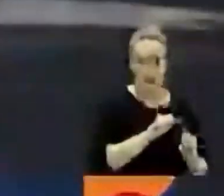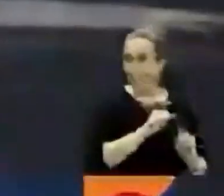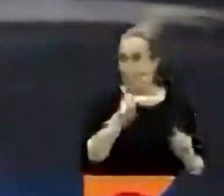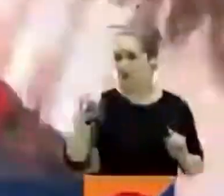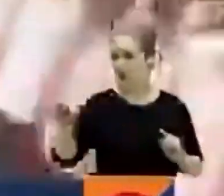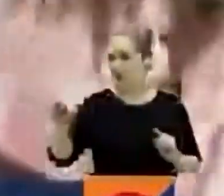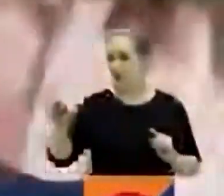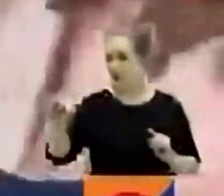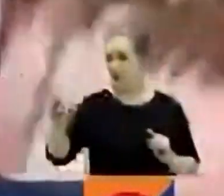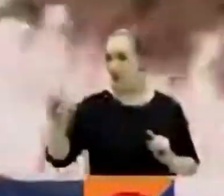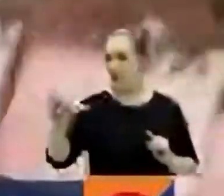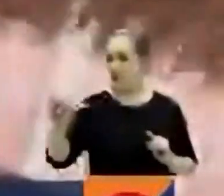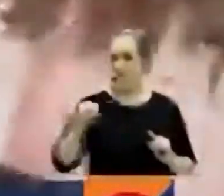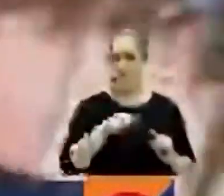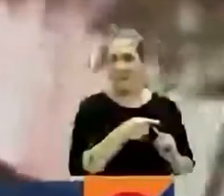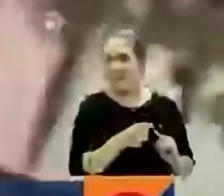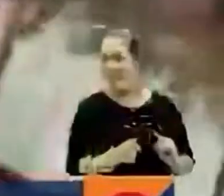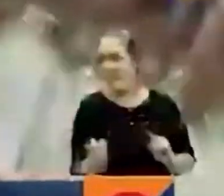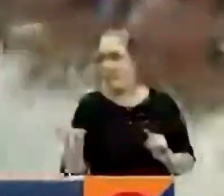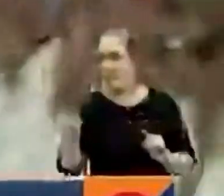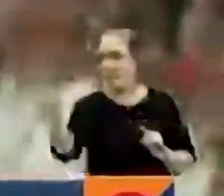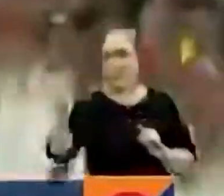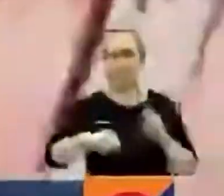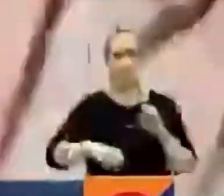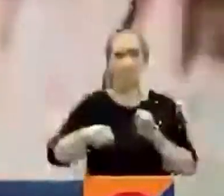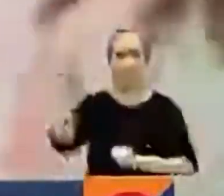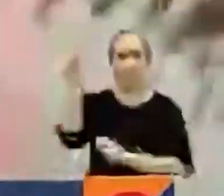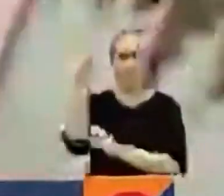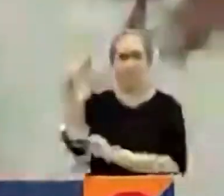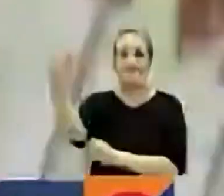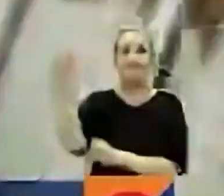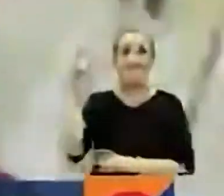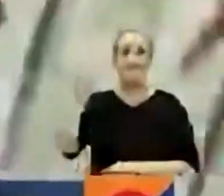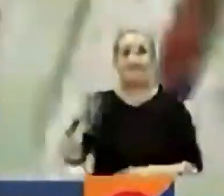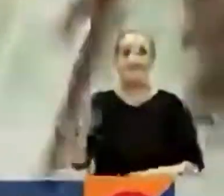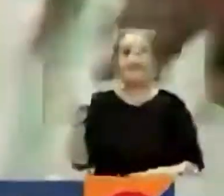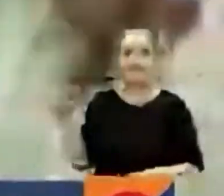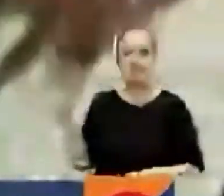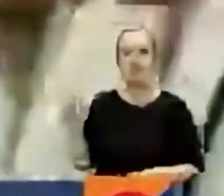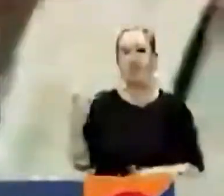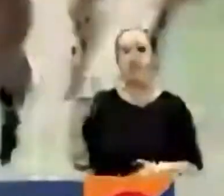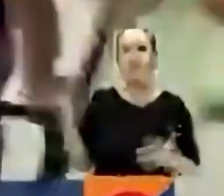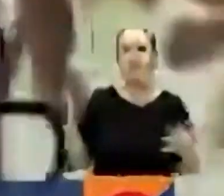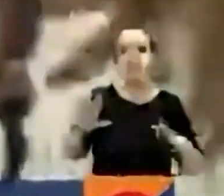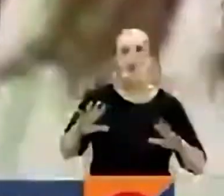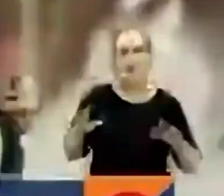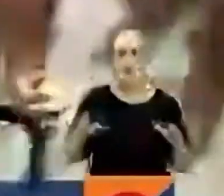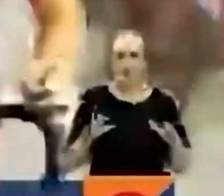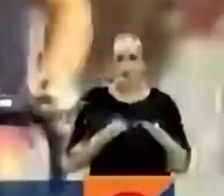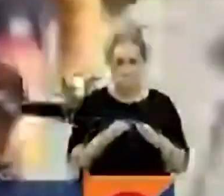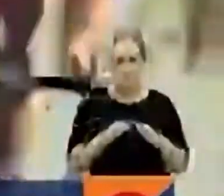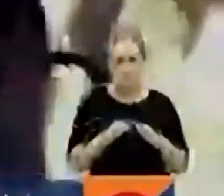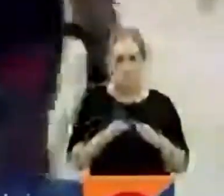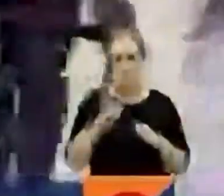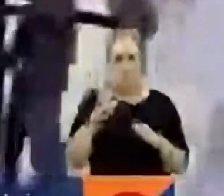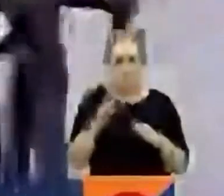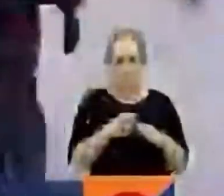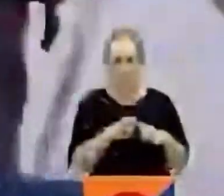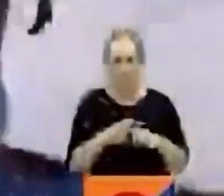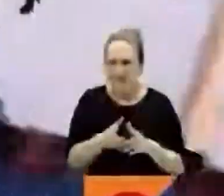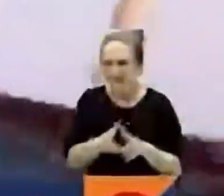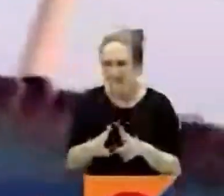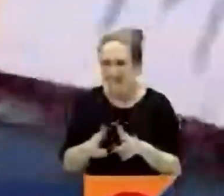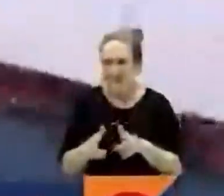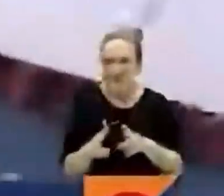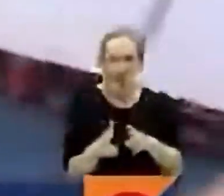sumó una nueva victoria luego de un embalaje en el que Pascual Ackermann del UAE Team Emirates intentó atacar, pero Pedersen